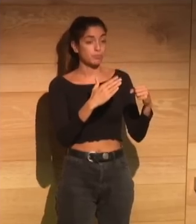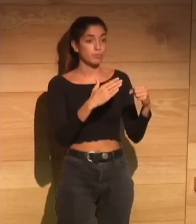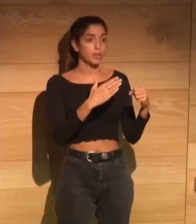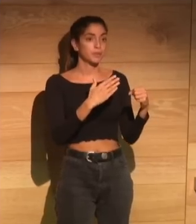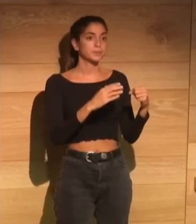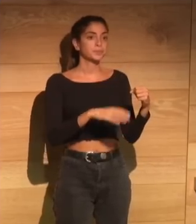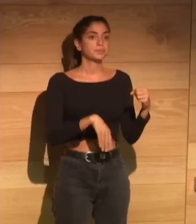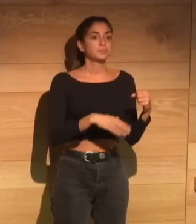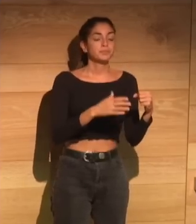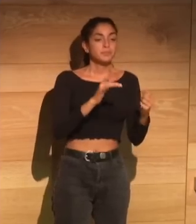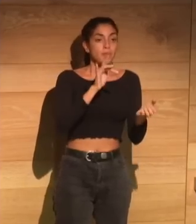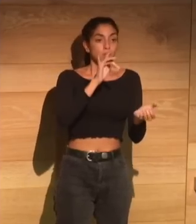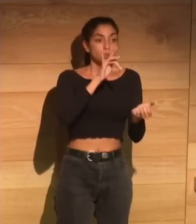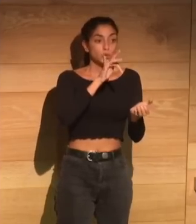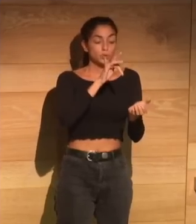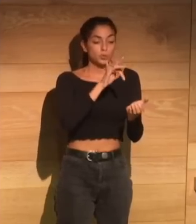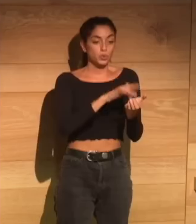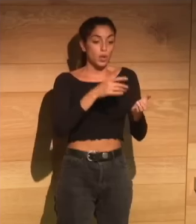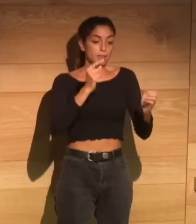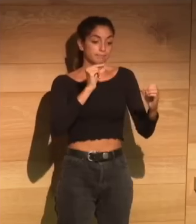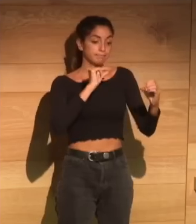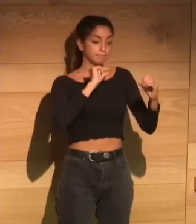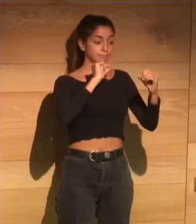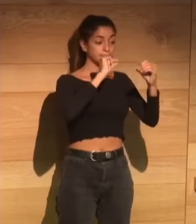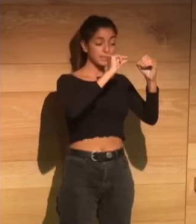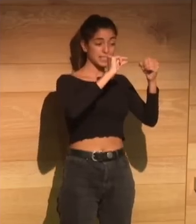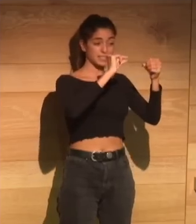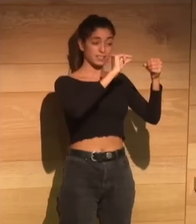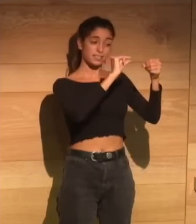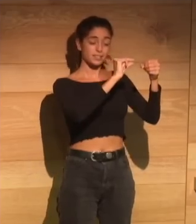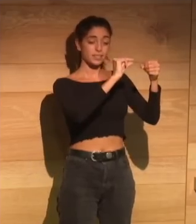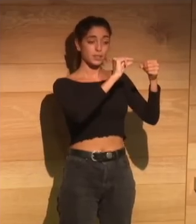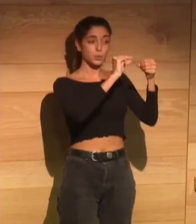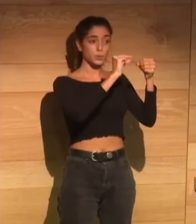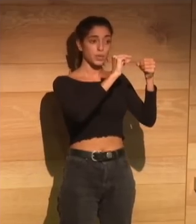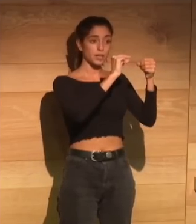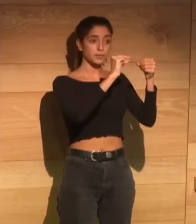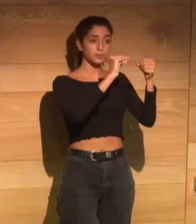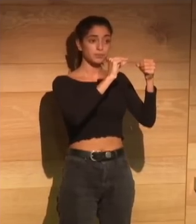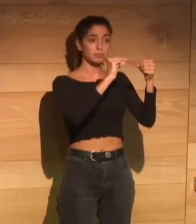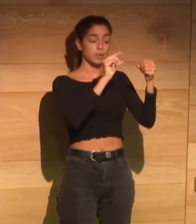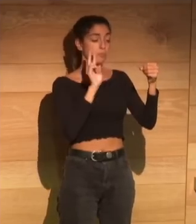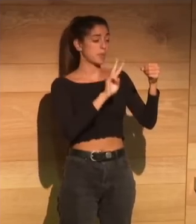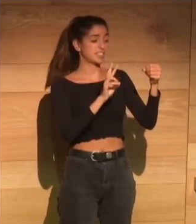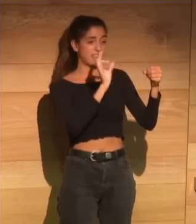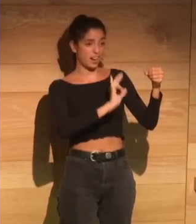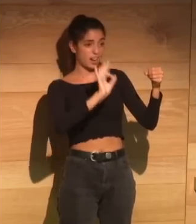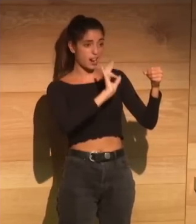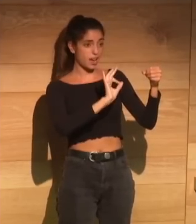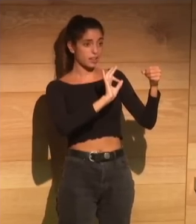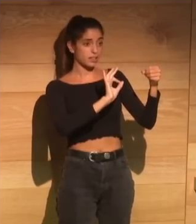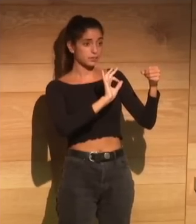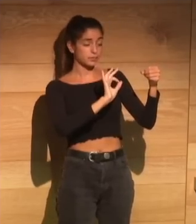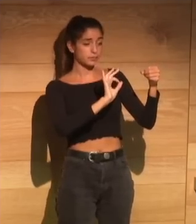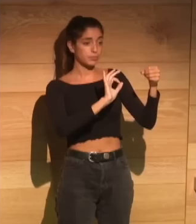justo cuando está delante de la ranura. Y no entre ranura y ranura. Entre ranura y ranura tú ves cero. Porque lo que te pasa es una cosa